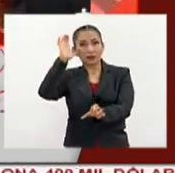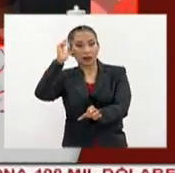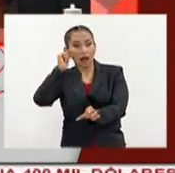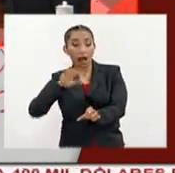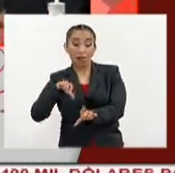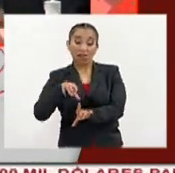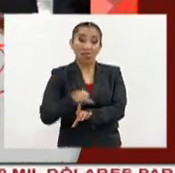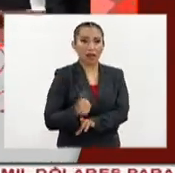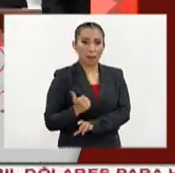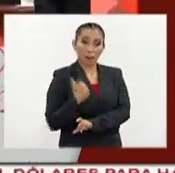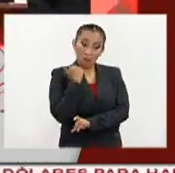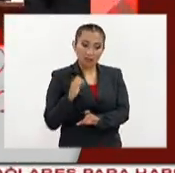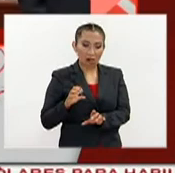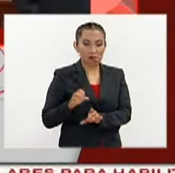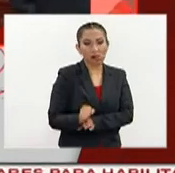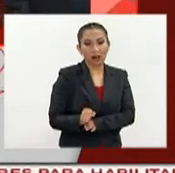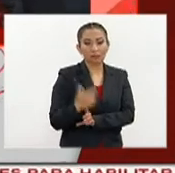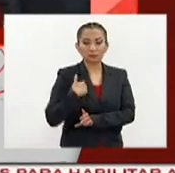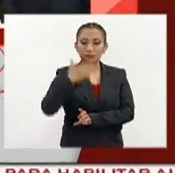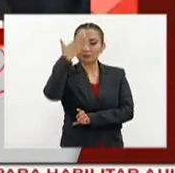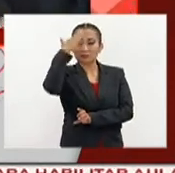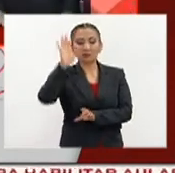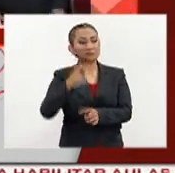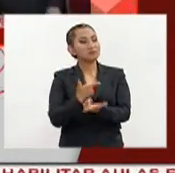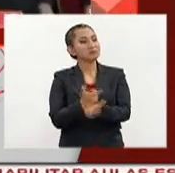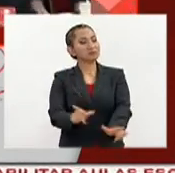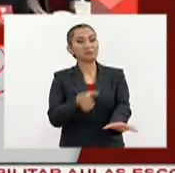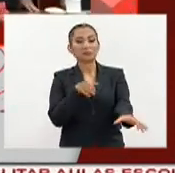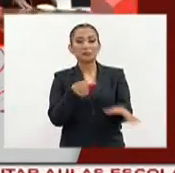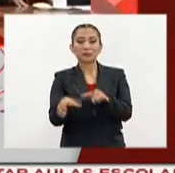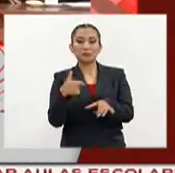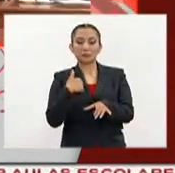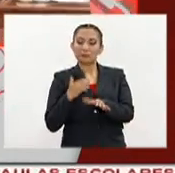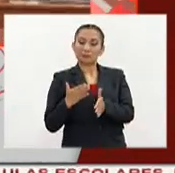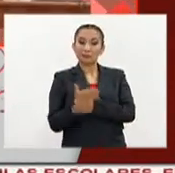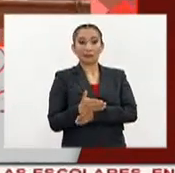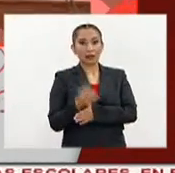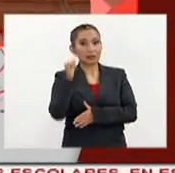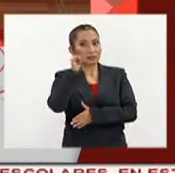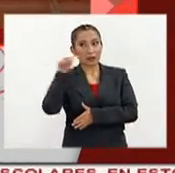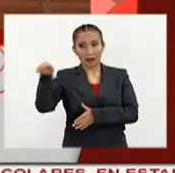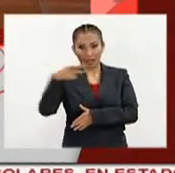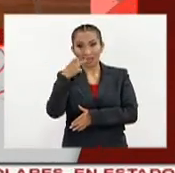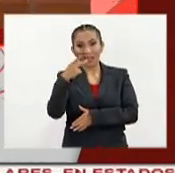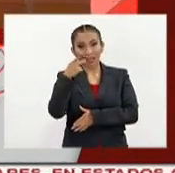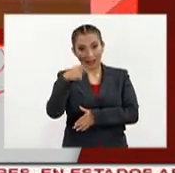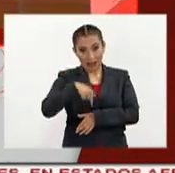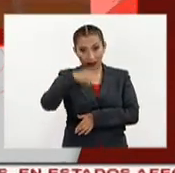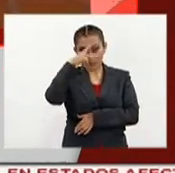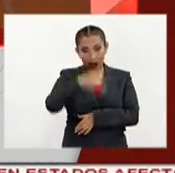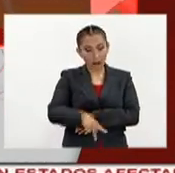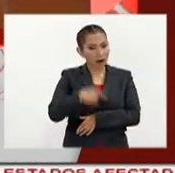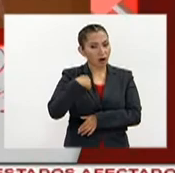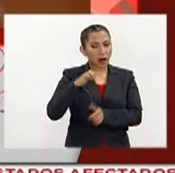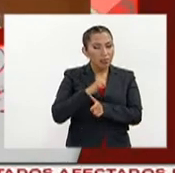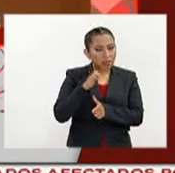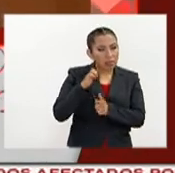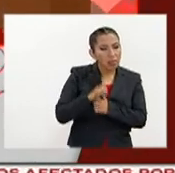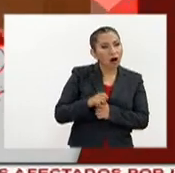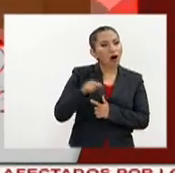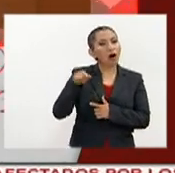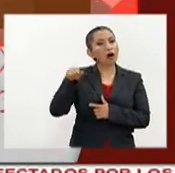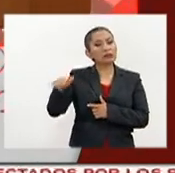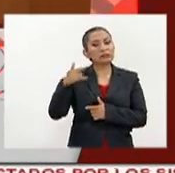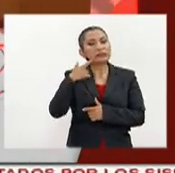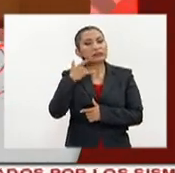está retomando la posición de defender el libre comercio, así lo ha manifestado, por ejemplo, también en México. Entonces ahí él